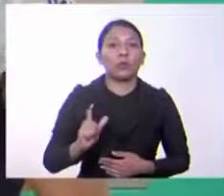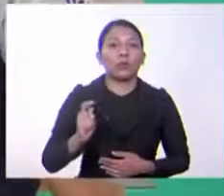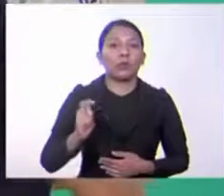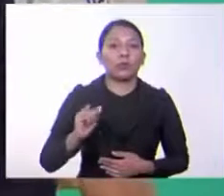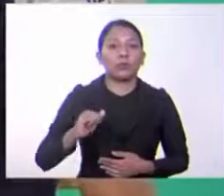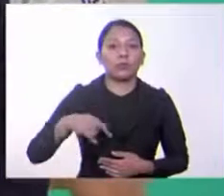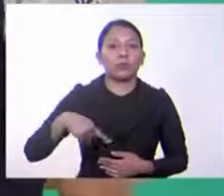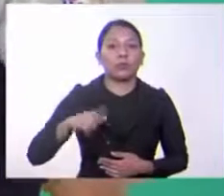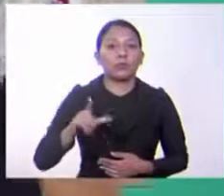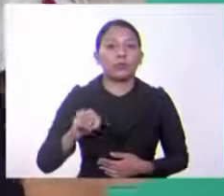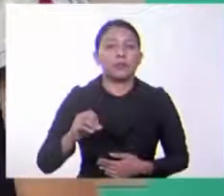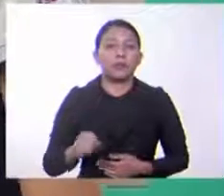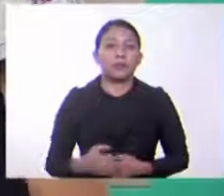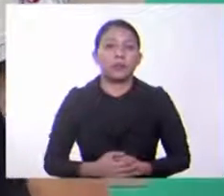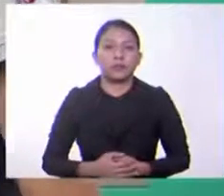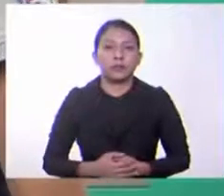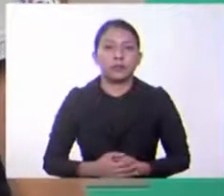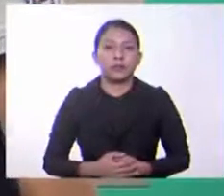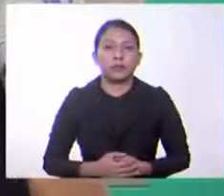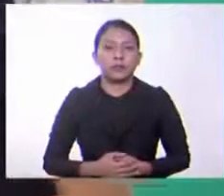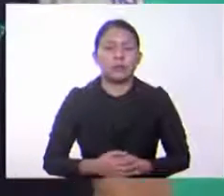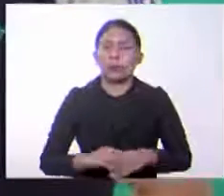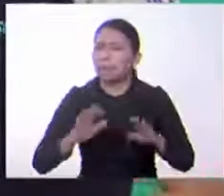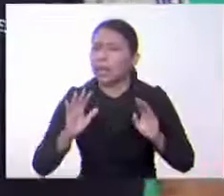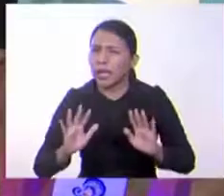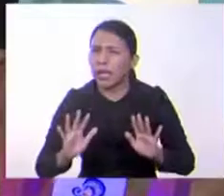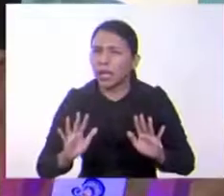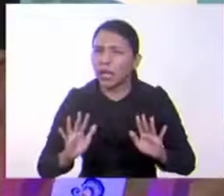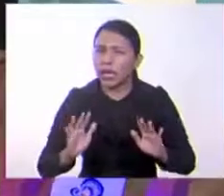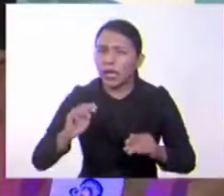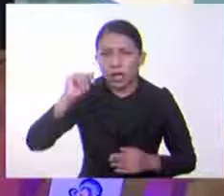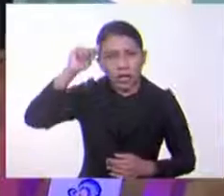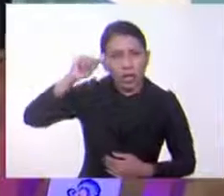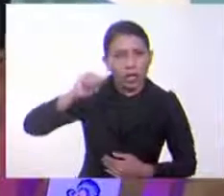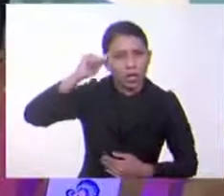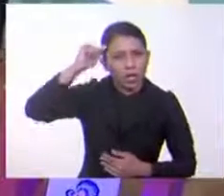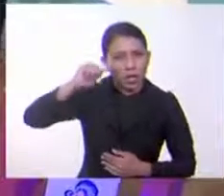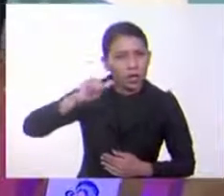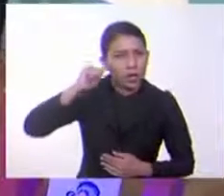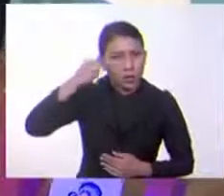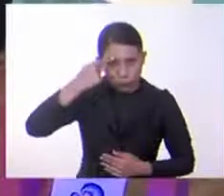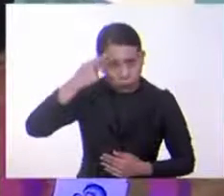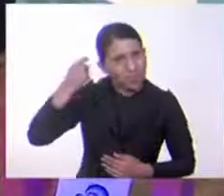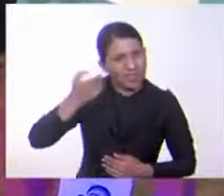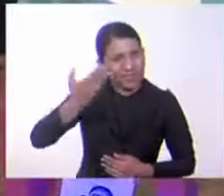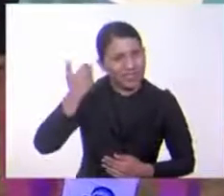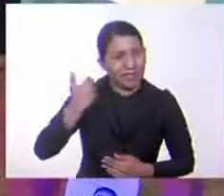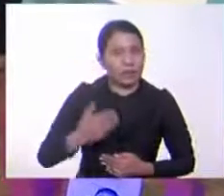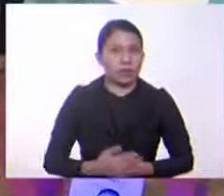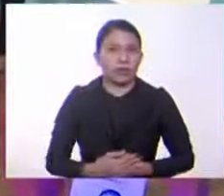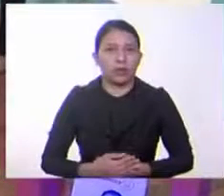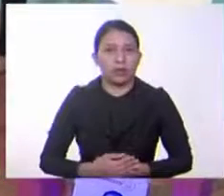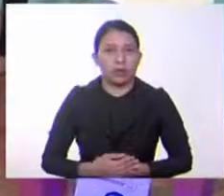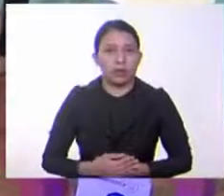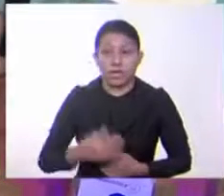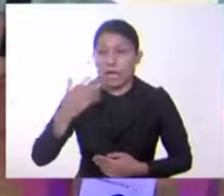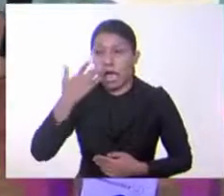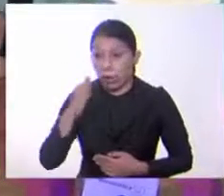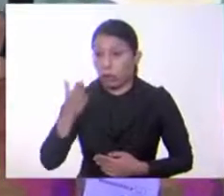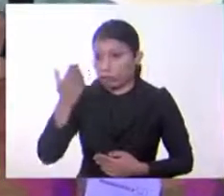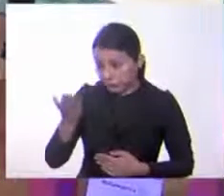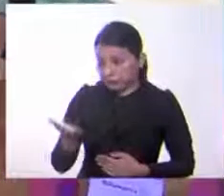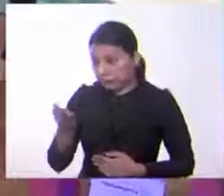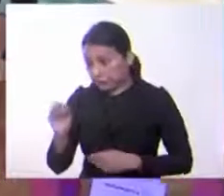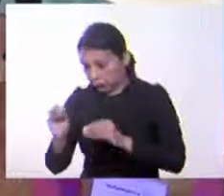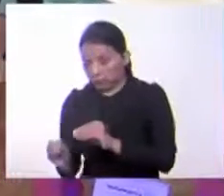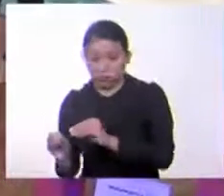Ajá. Pero al contrario, haciendo el análisis que hacía yo al inicio, si se cumple esta, ¿qué